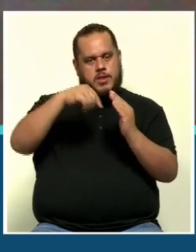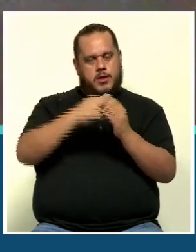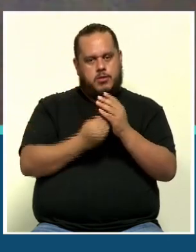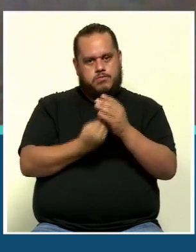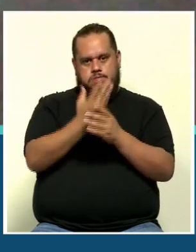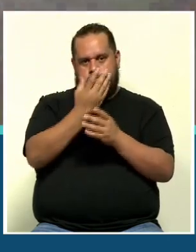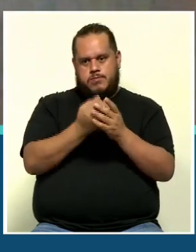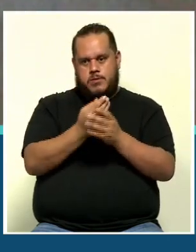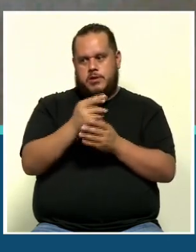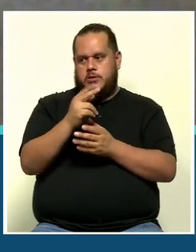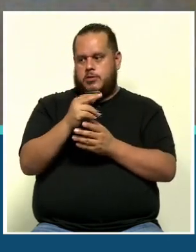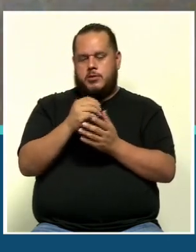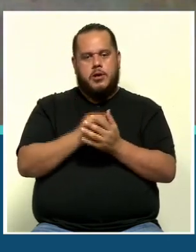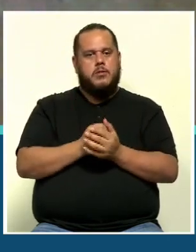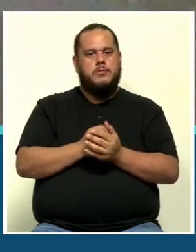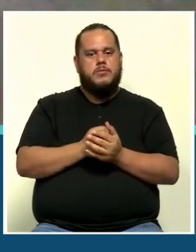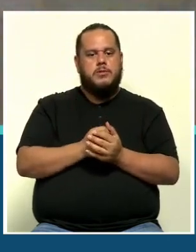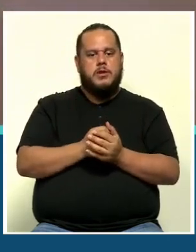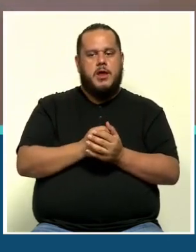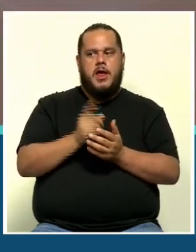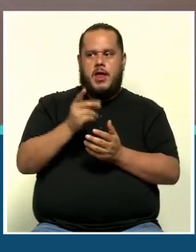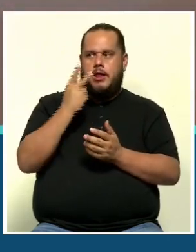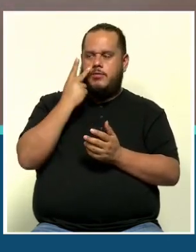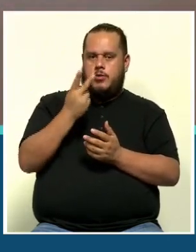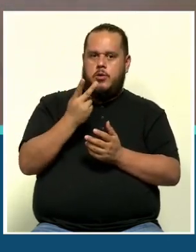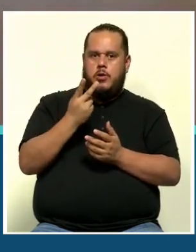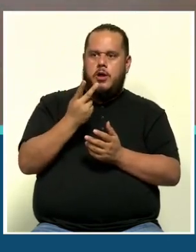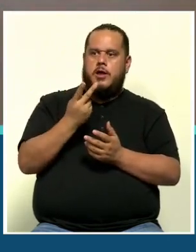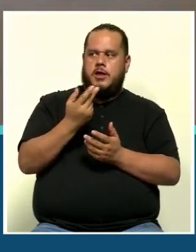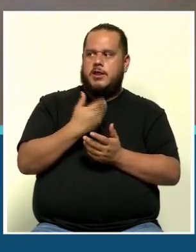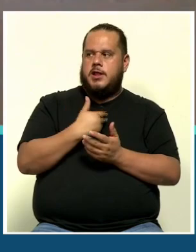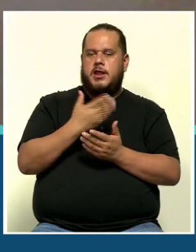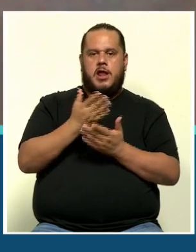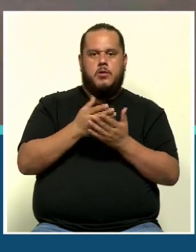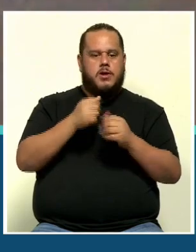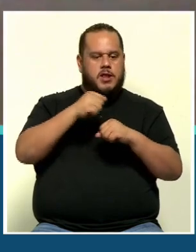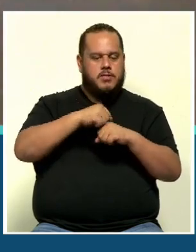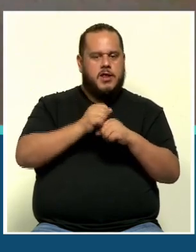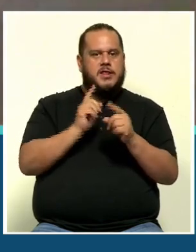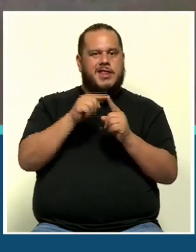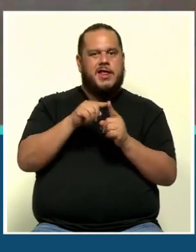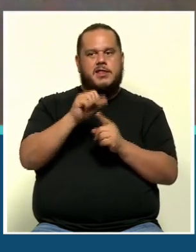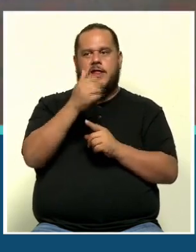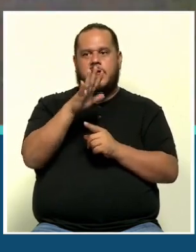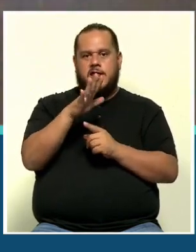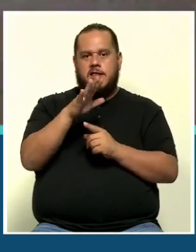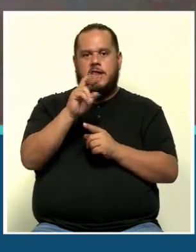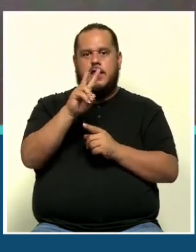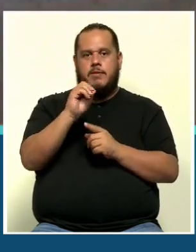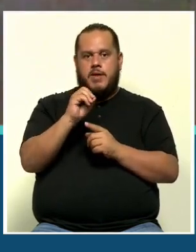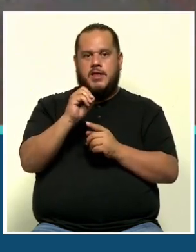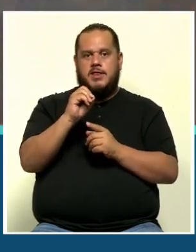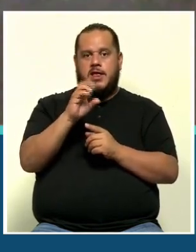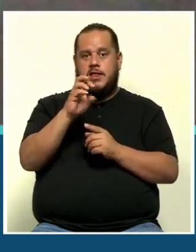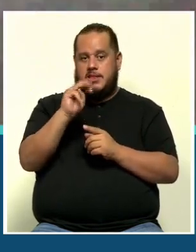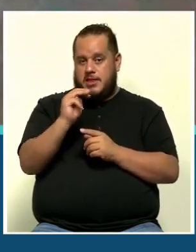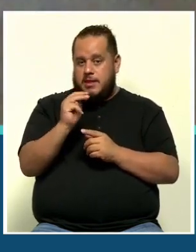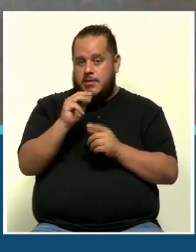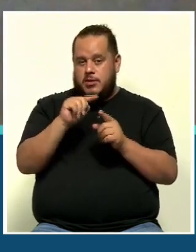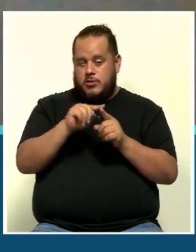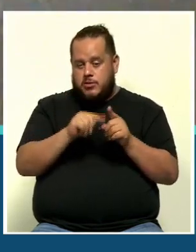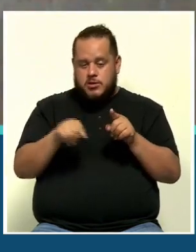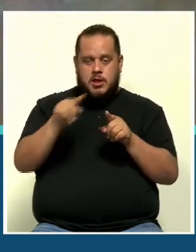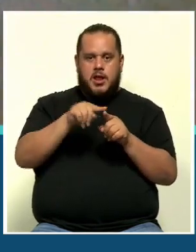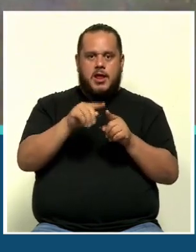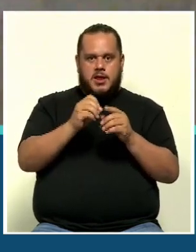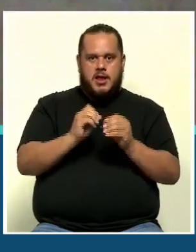nuestro compañero Geoffroy Abar, él vio que había balísticos, o sea, piedras de hasta 15-20 centímetros que fueron inyectadas del